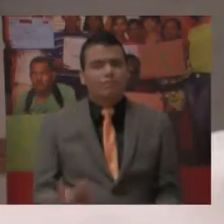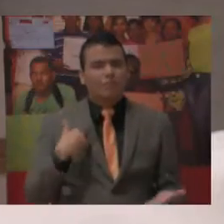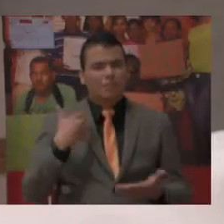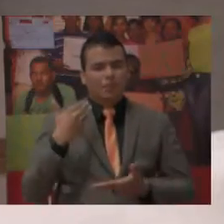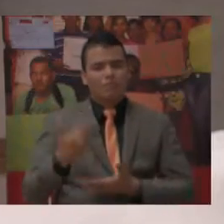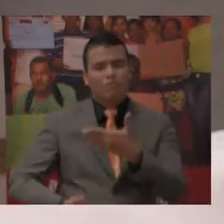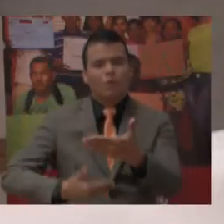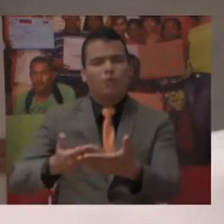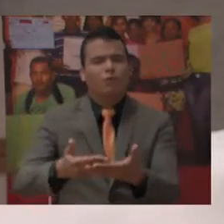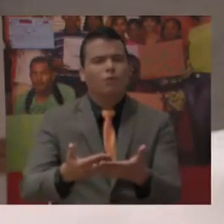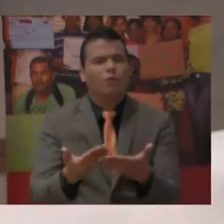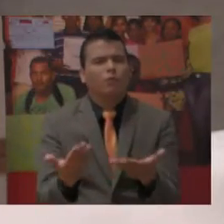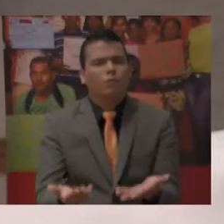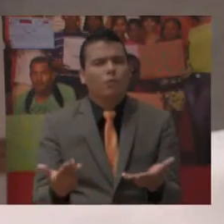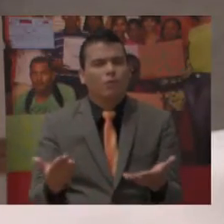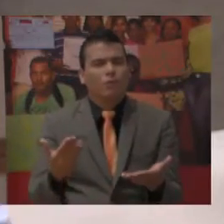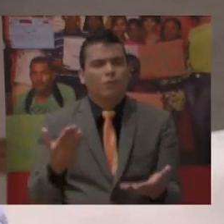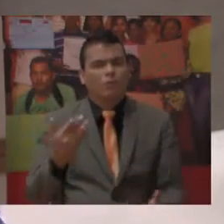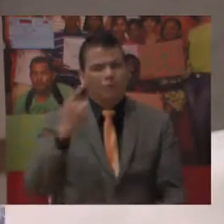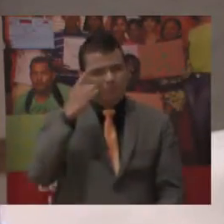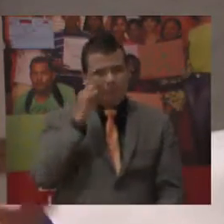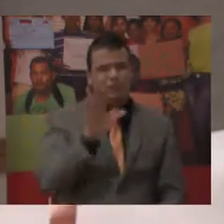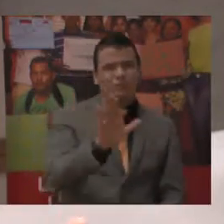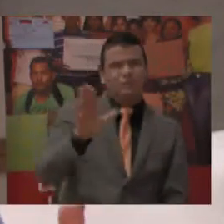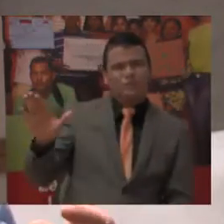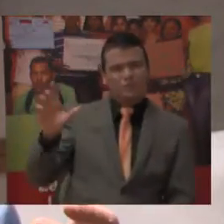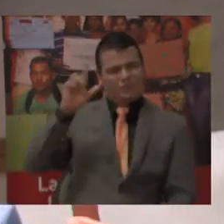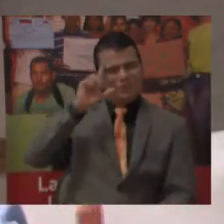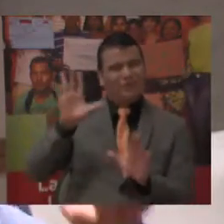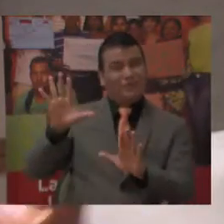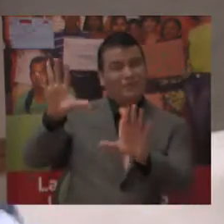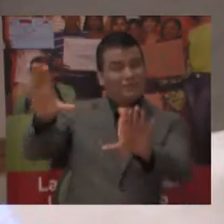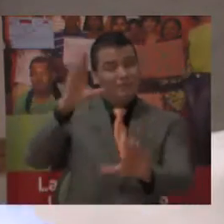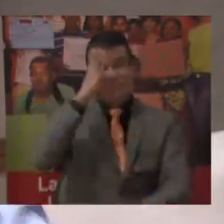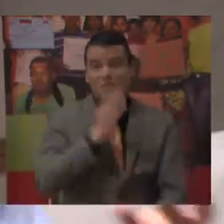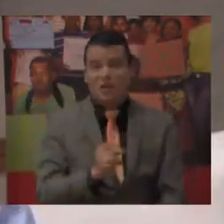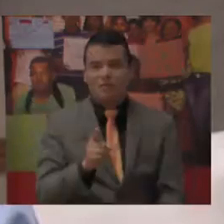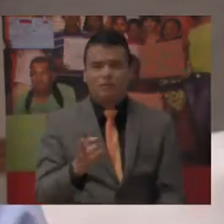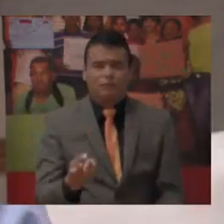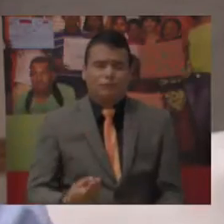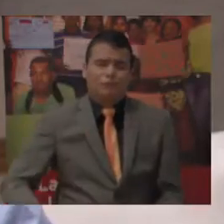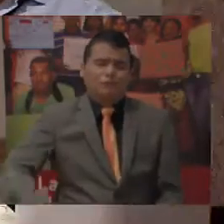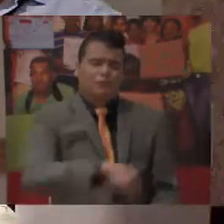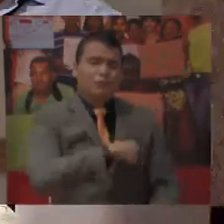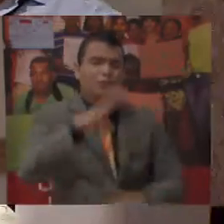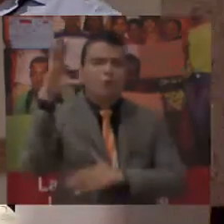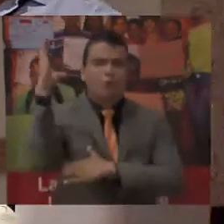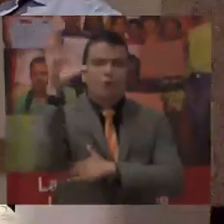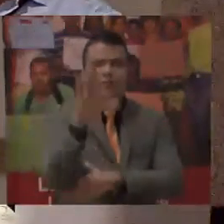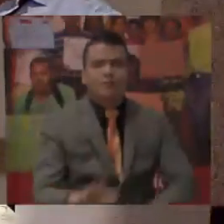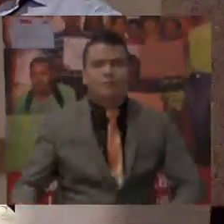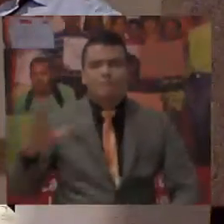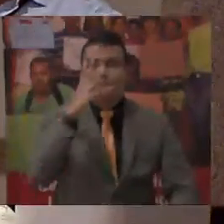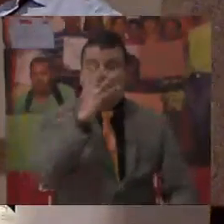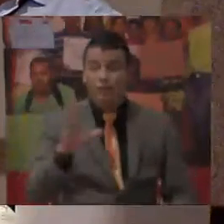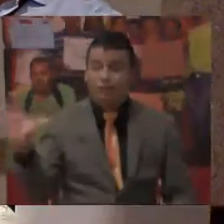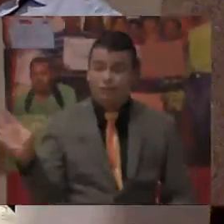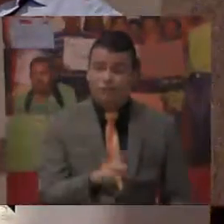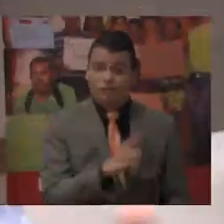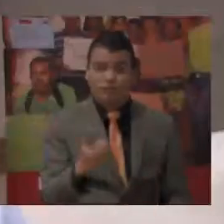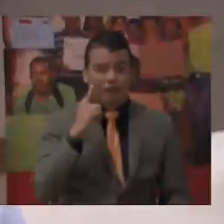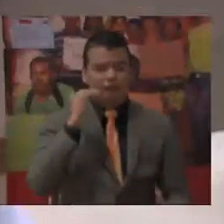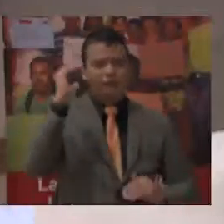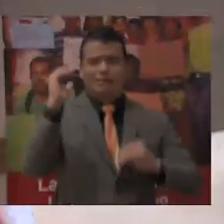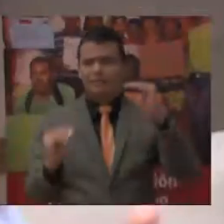cambiar de verlos a ellos como los malos. Los malos hemos sido todo Colombia, hemos tenido una sociedad injusta,